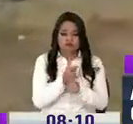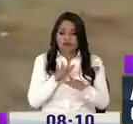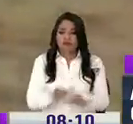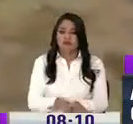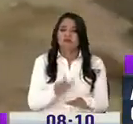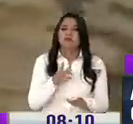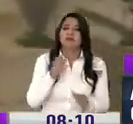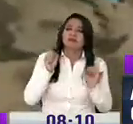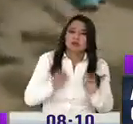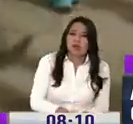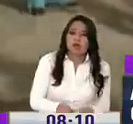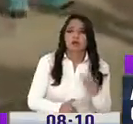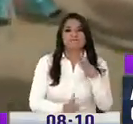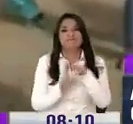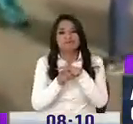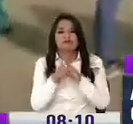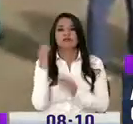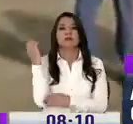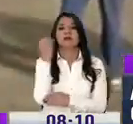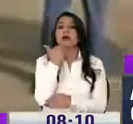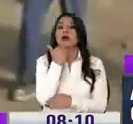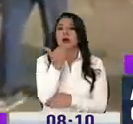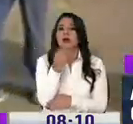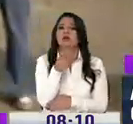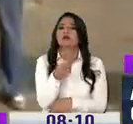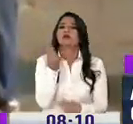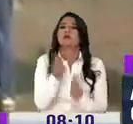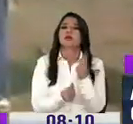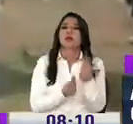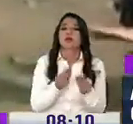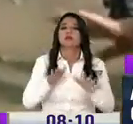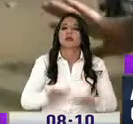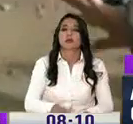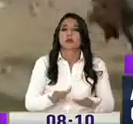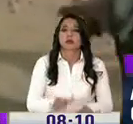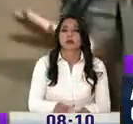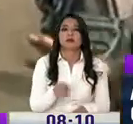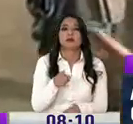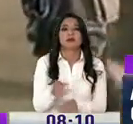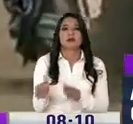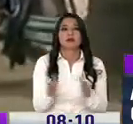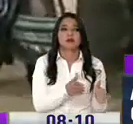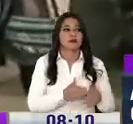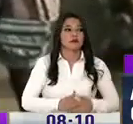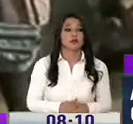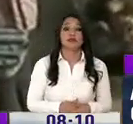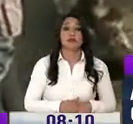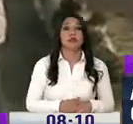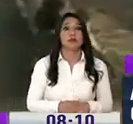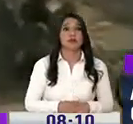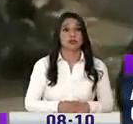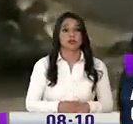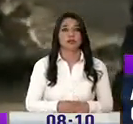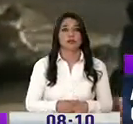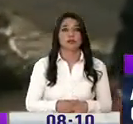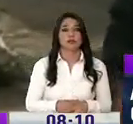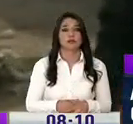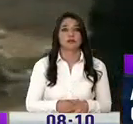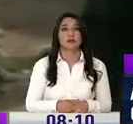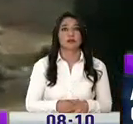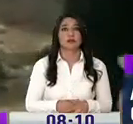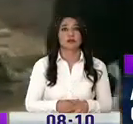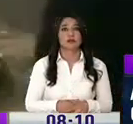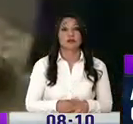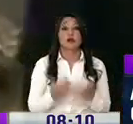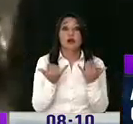que tengamos eventos adversos. ¿Qué tipo de obras se realizaron aquí y qué es lo que está haciendo ahora la comunidad? Bueno, no solo el día